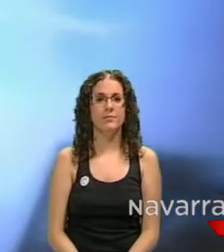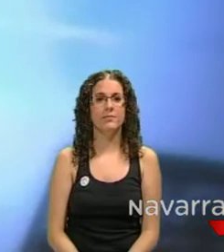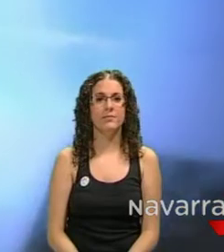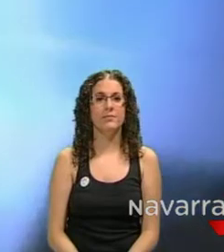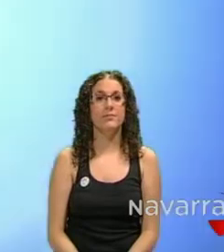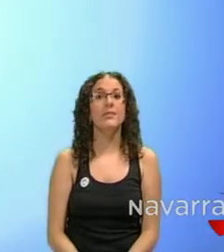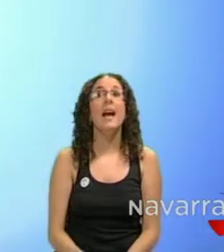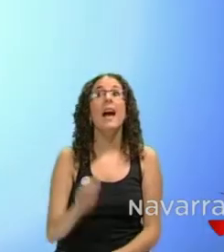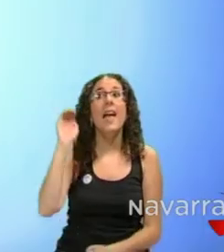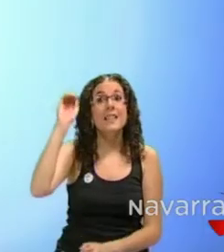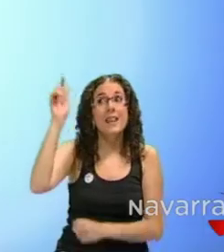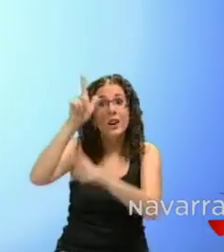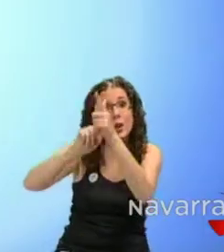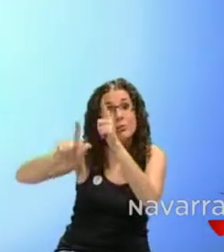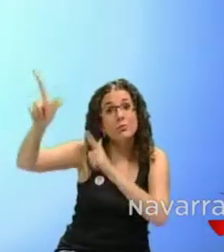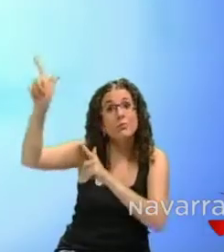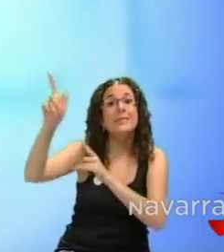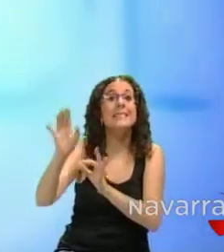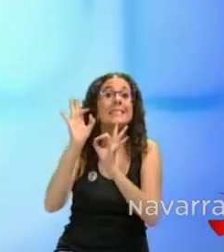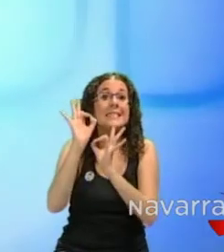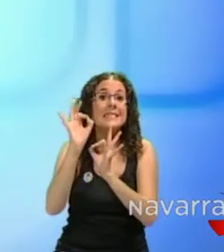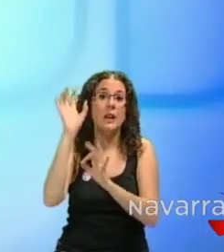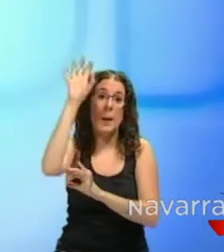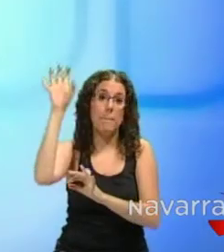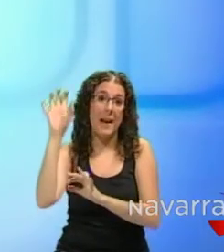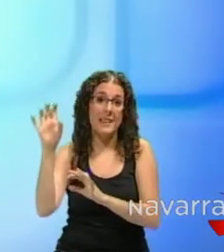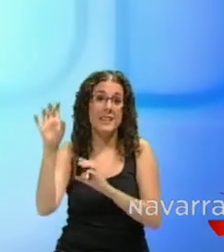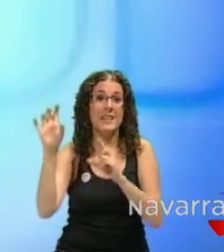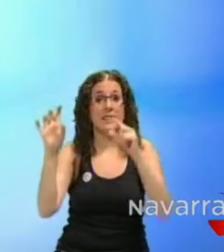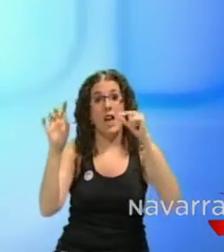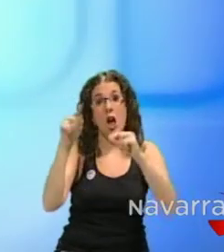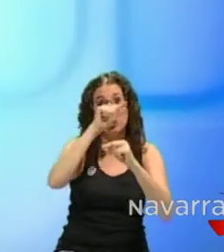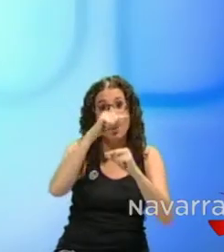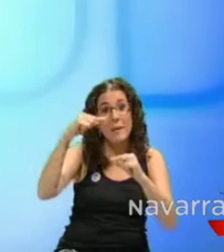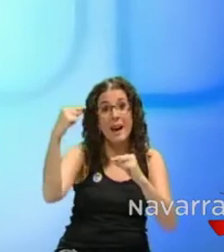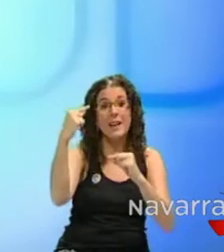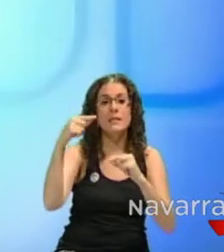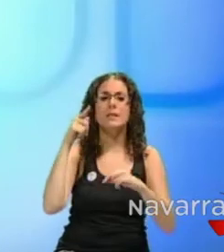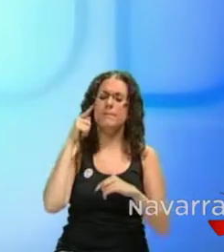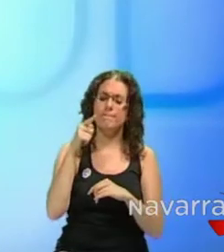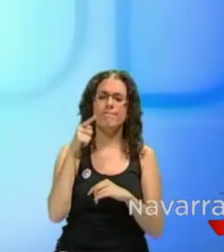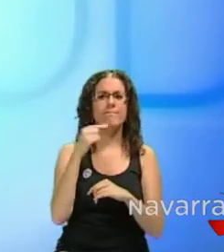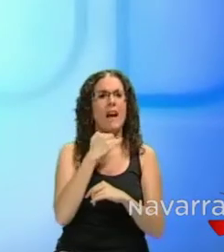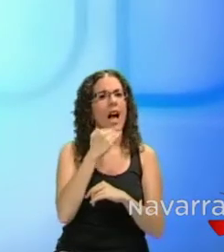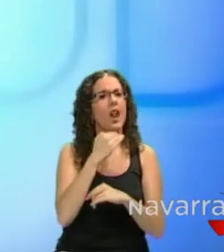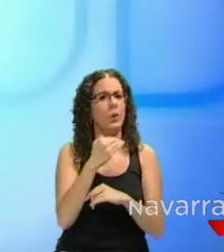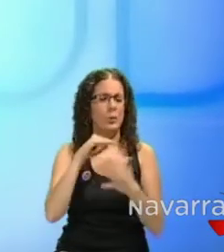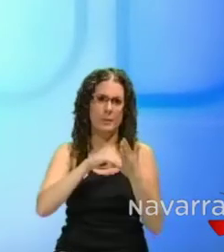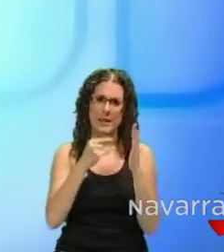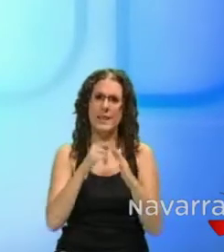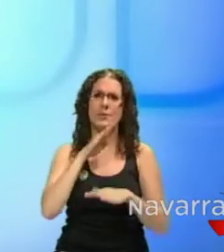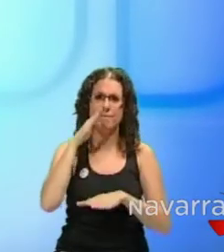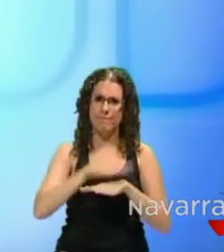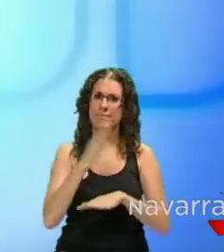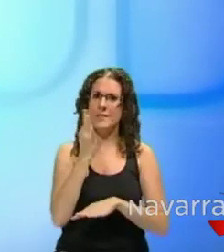Viajar al extranjero, en concreto a los países exóticos o tropicales, supone adoptar una serie de medidas para que la salud nos